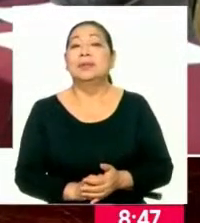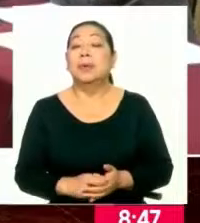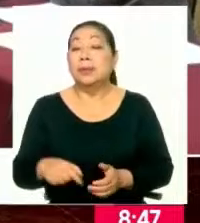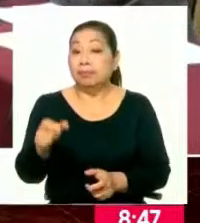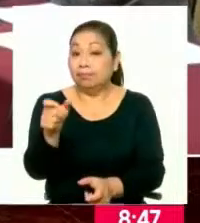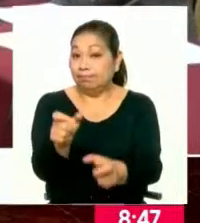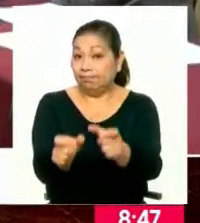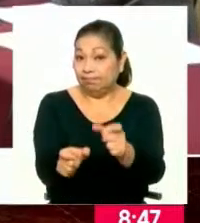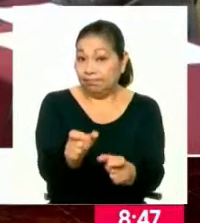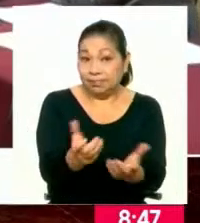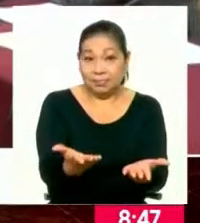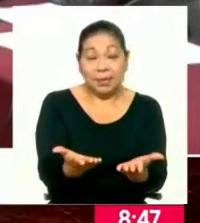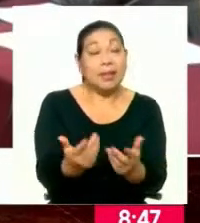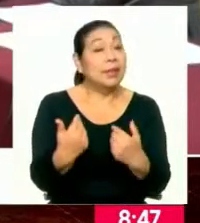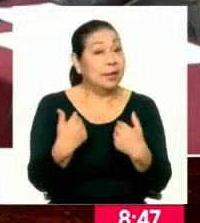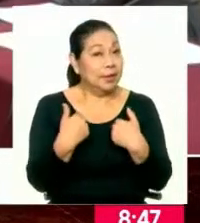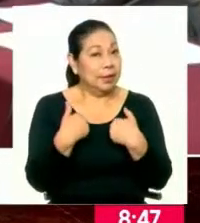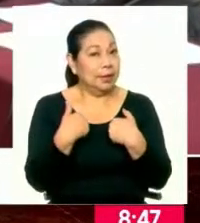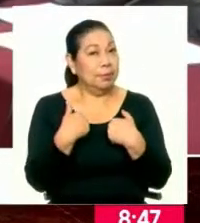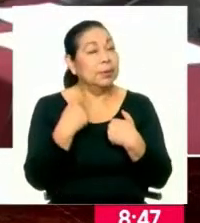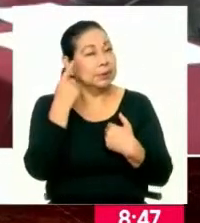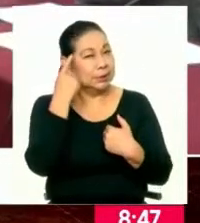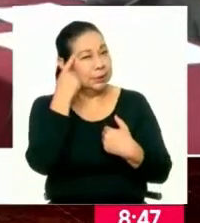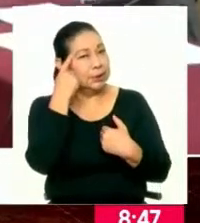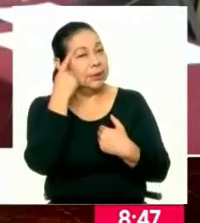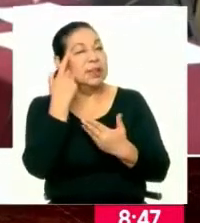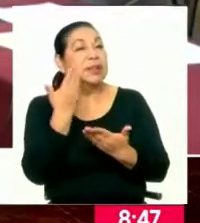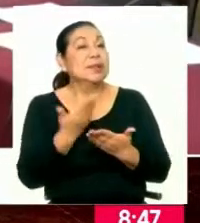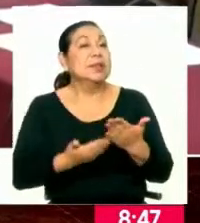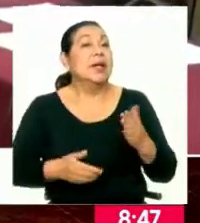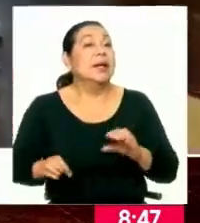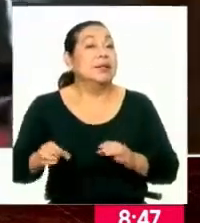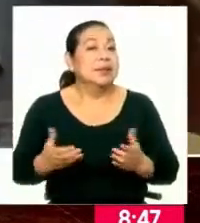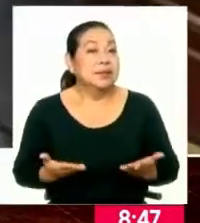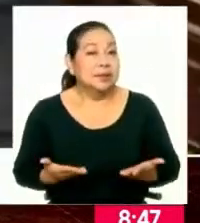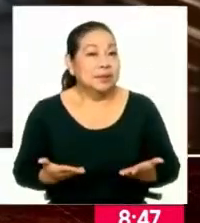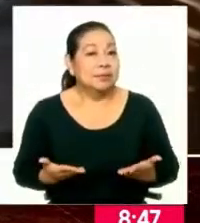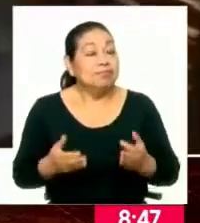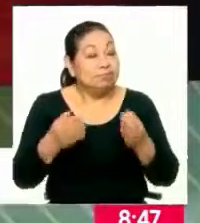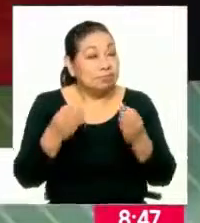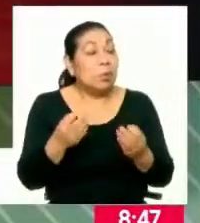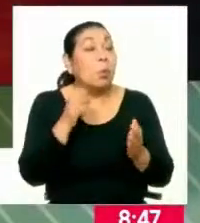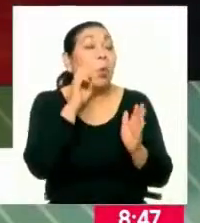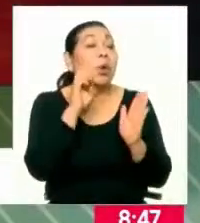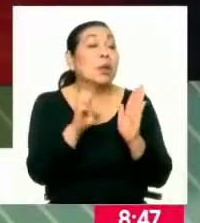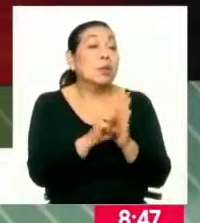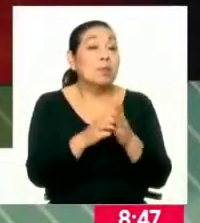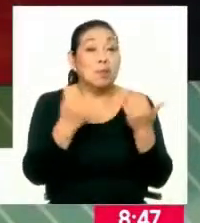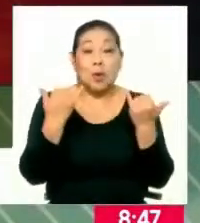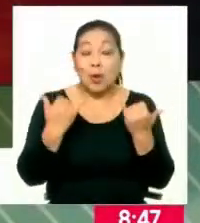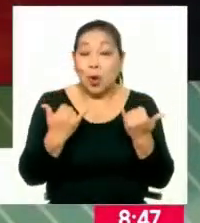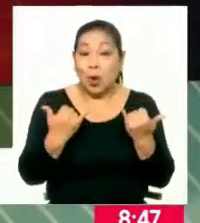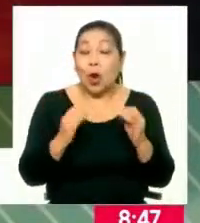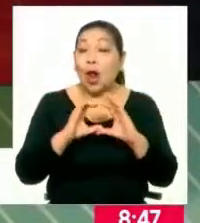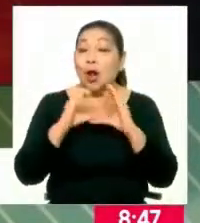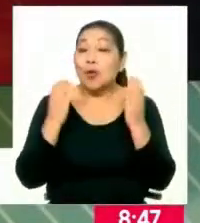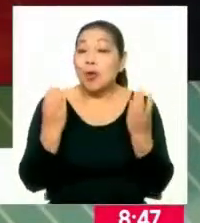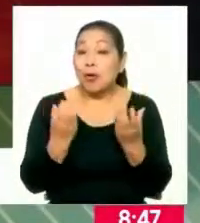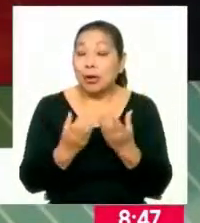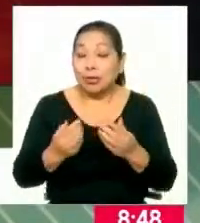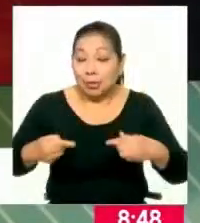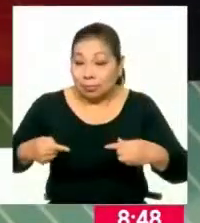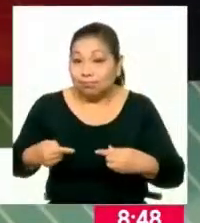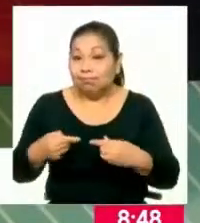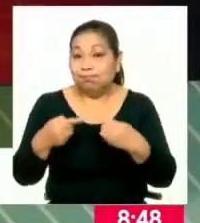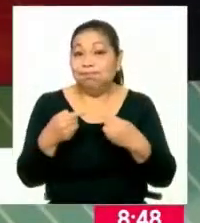los ciudadanos también debemos ser conscientes de este tipo de situación. Y realmente, por ejemplo, hoy en día el Congreso